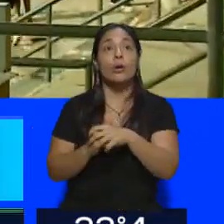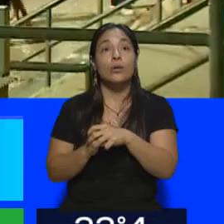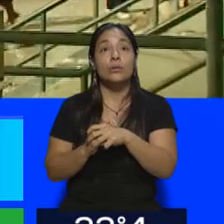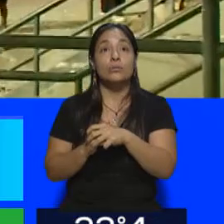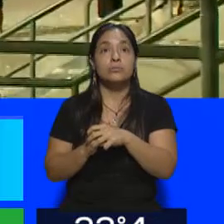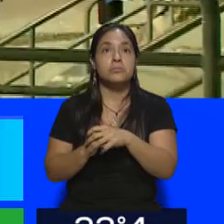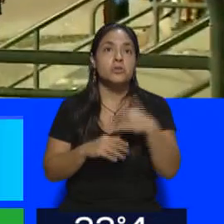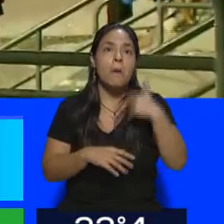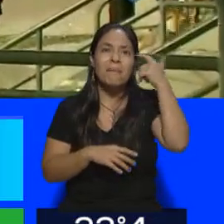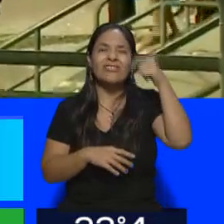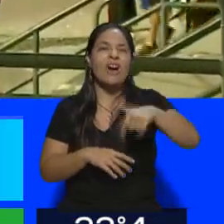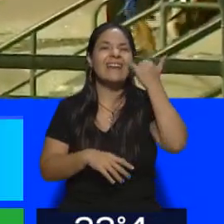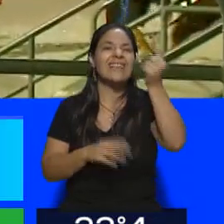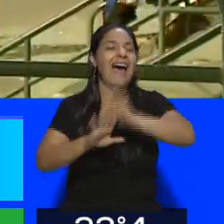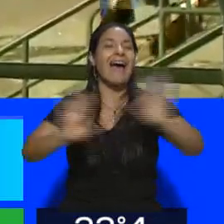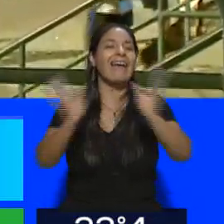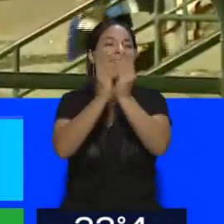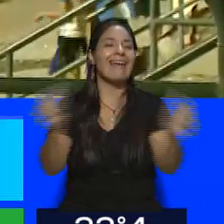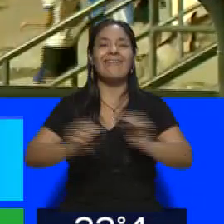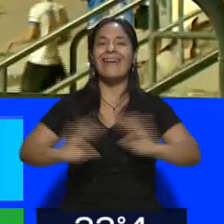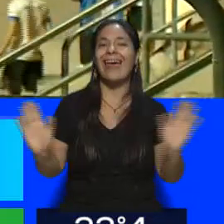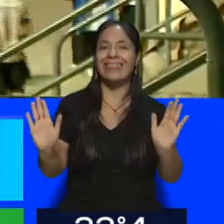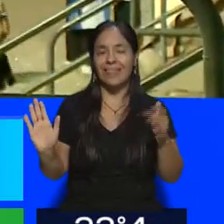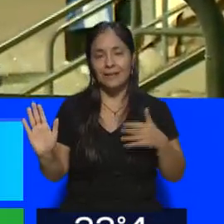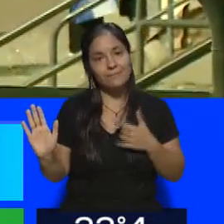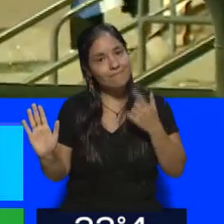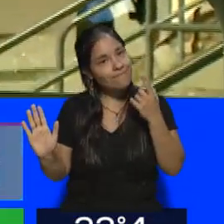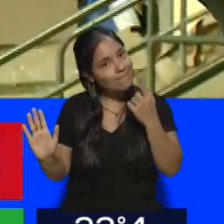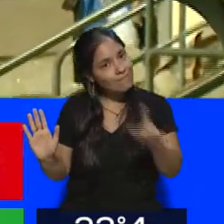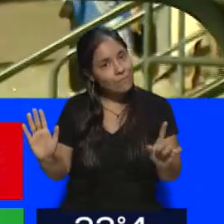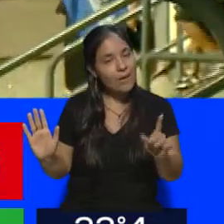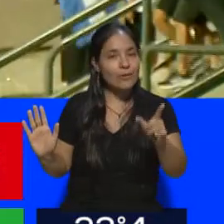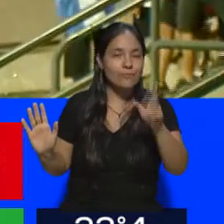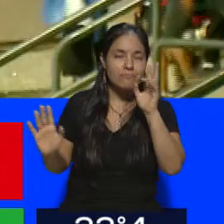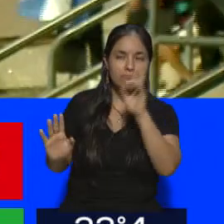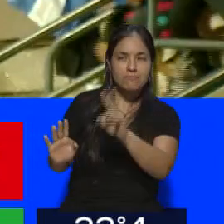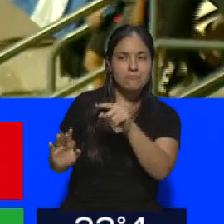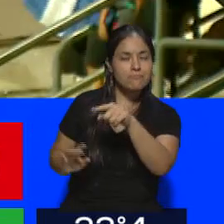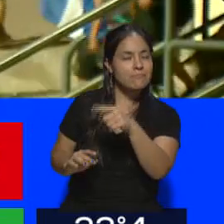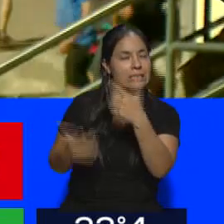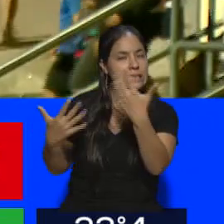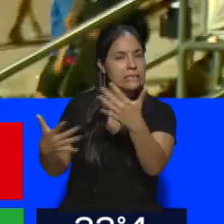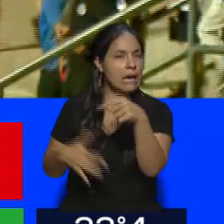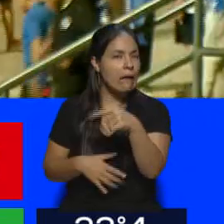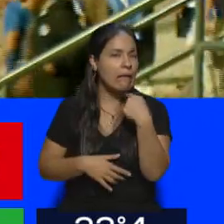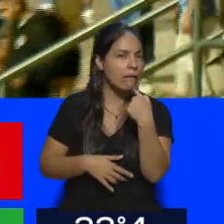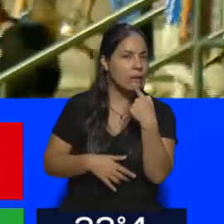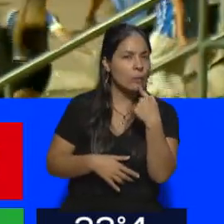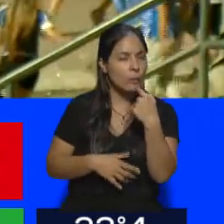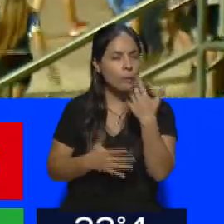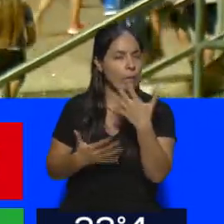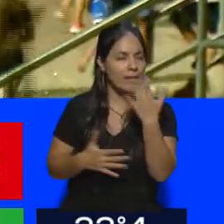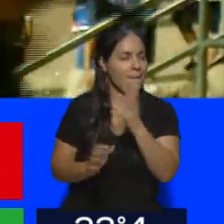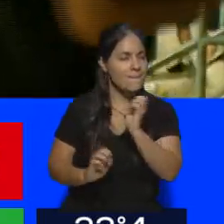van a terminar bien. No quiero dramatizarlo, pero vi cosas que no están bien por parte de estos hinchas, arrasando con